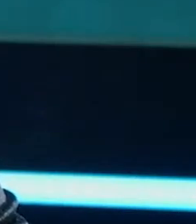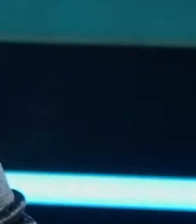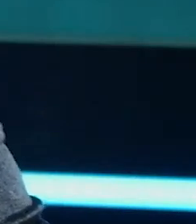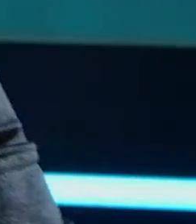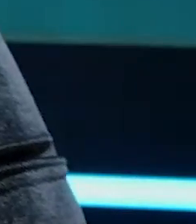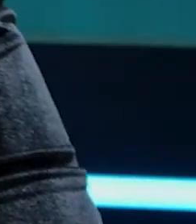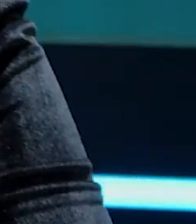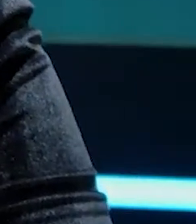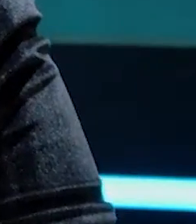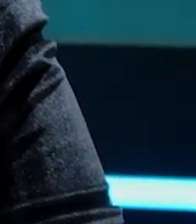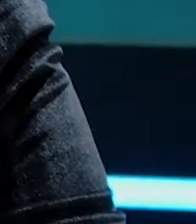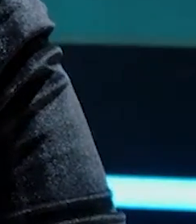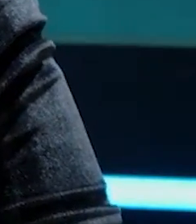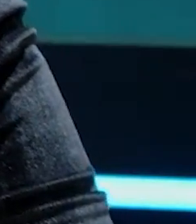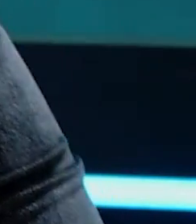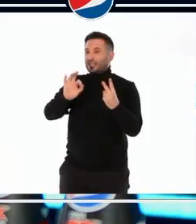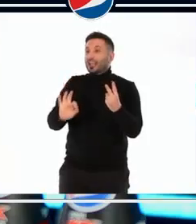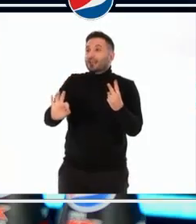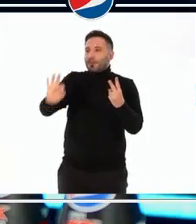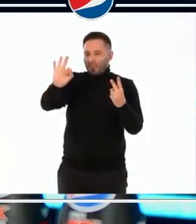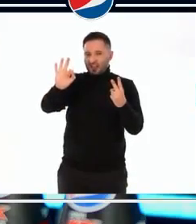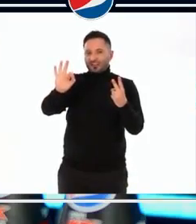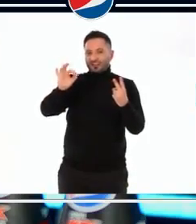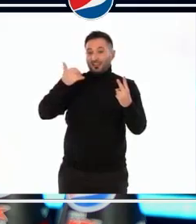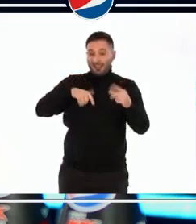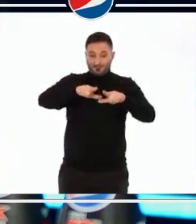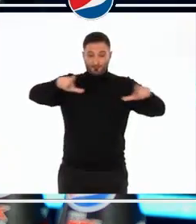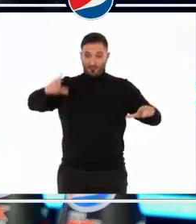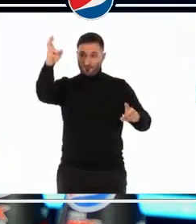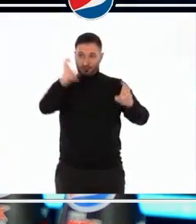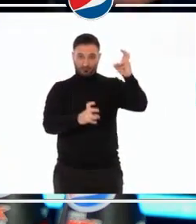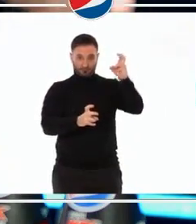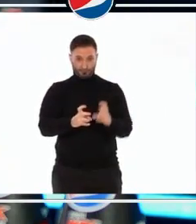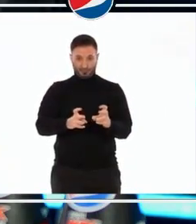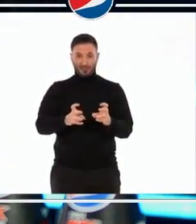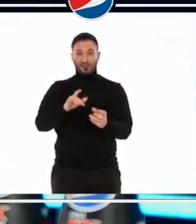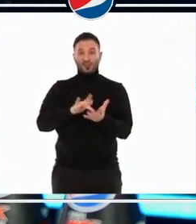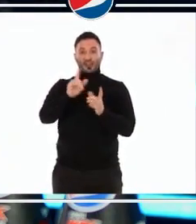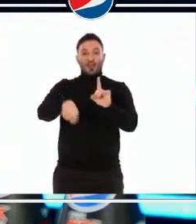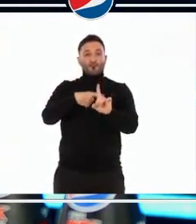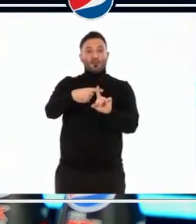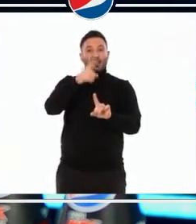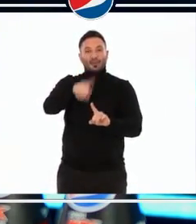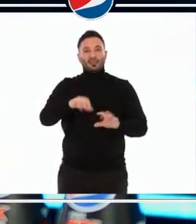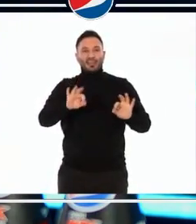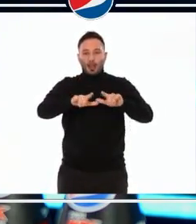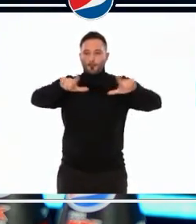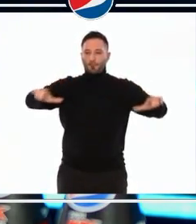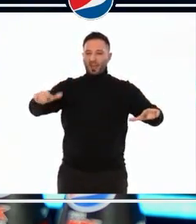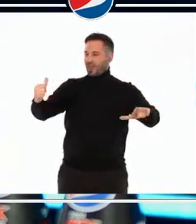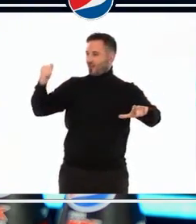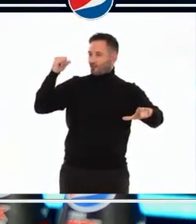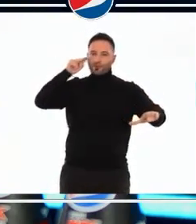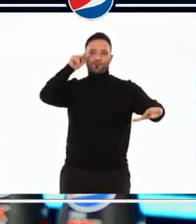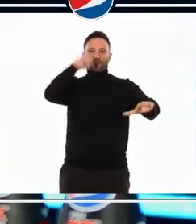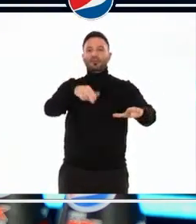a dos personas muy especiales que están aquí en el set y que están, bueno, pues con la plaza de fondo, como son